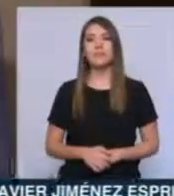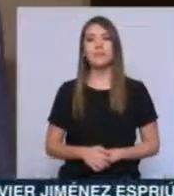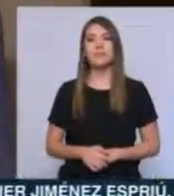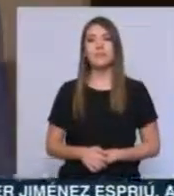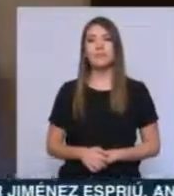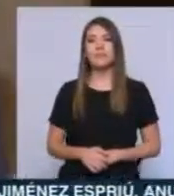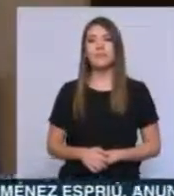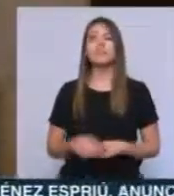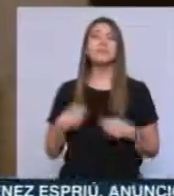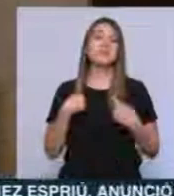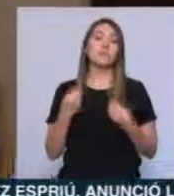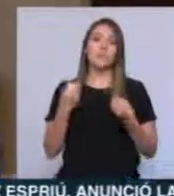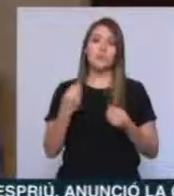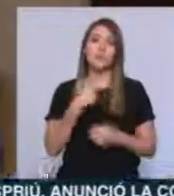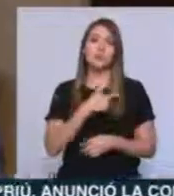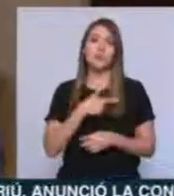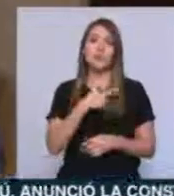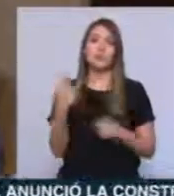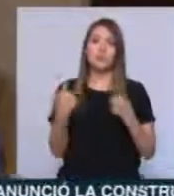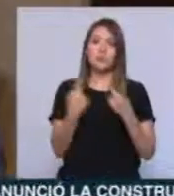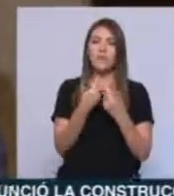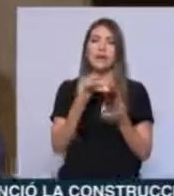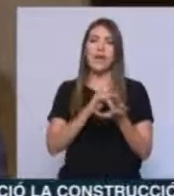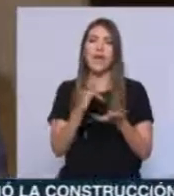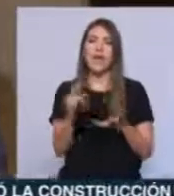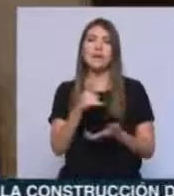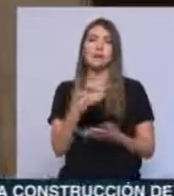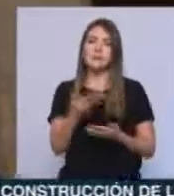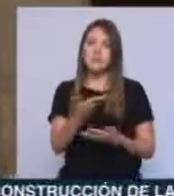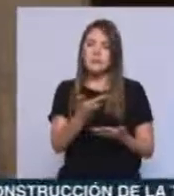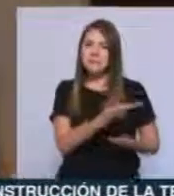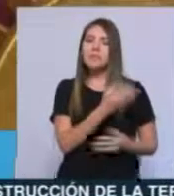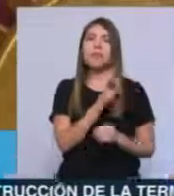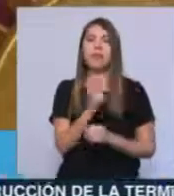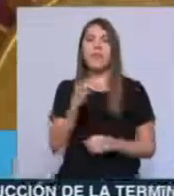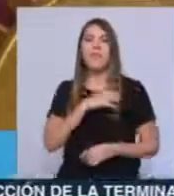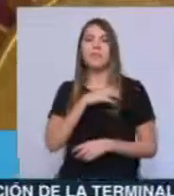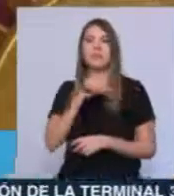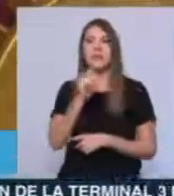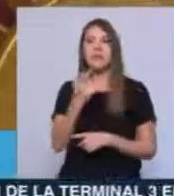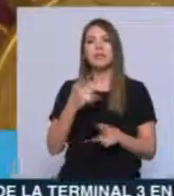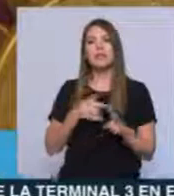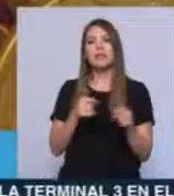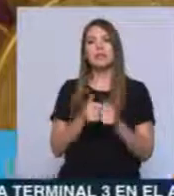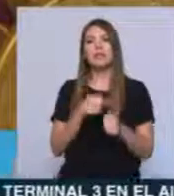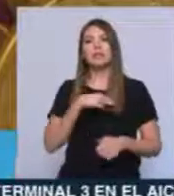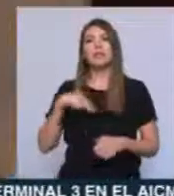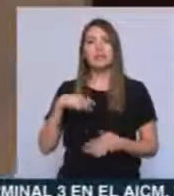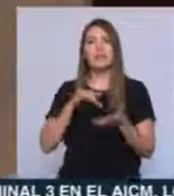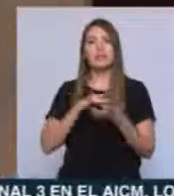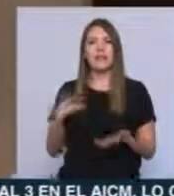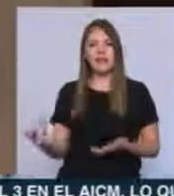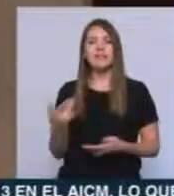President Rising, es un gusto, muchas gracias por recibir a Capital 21 y por conversar con nosotros. Thank you so much. It's a real pleasure to be here with